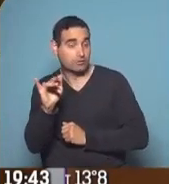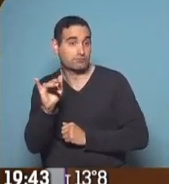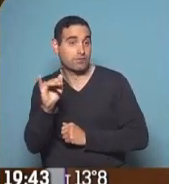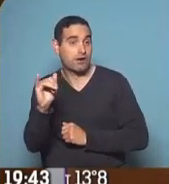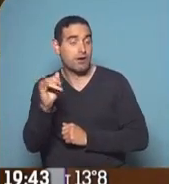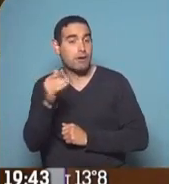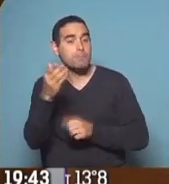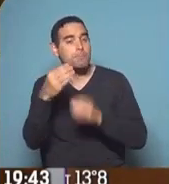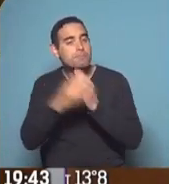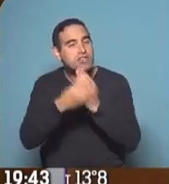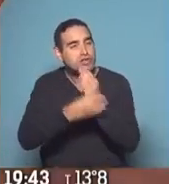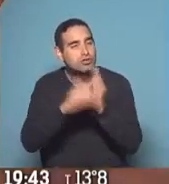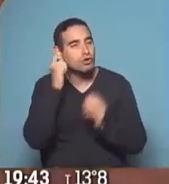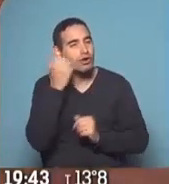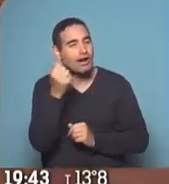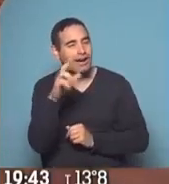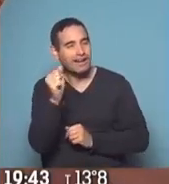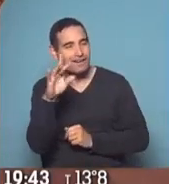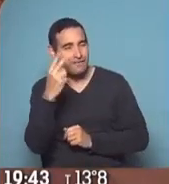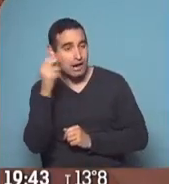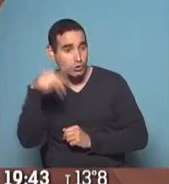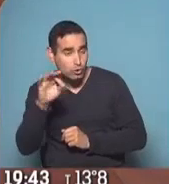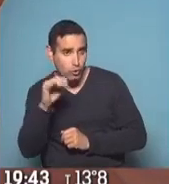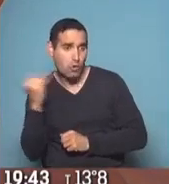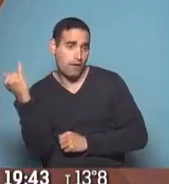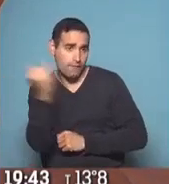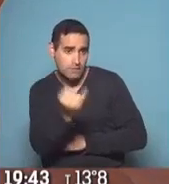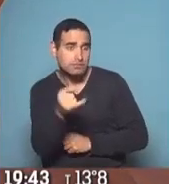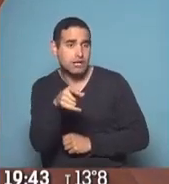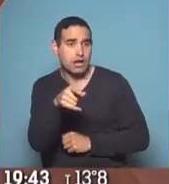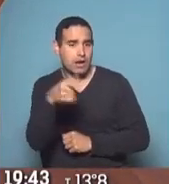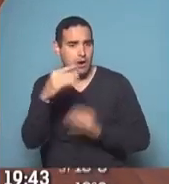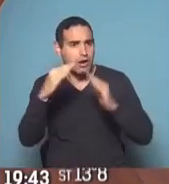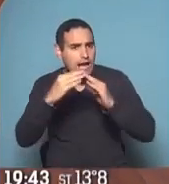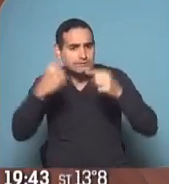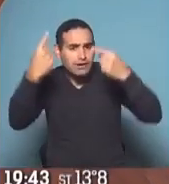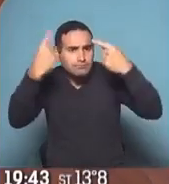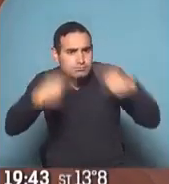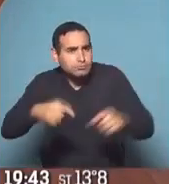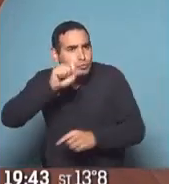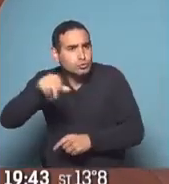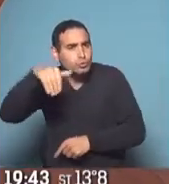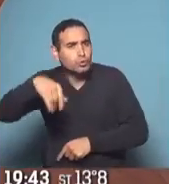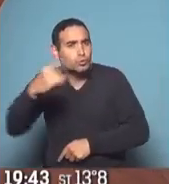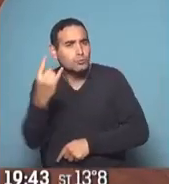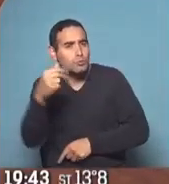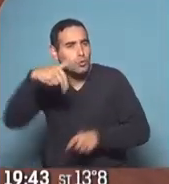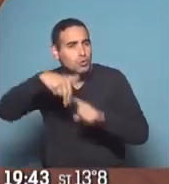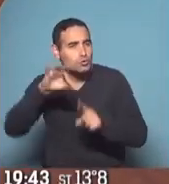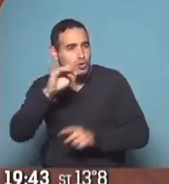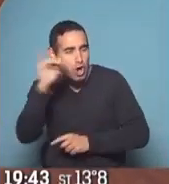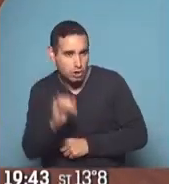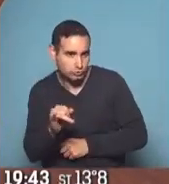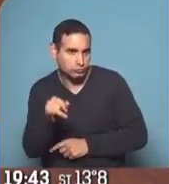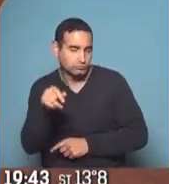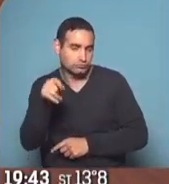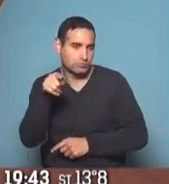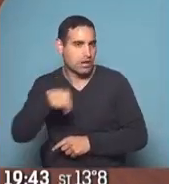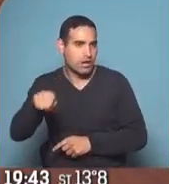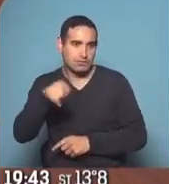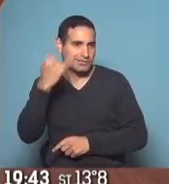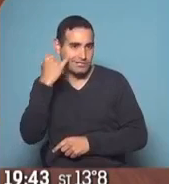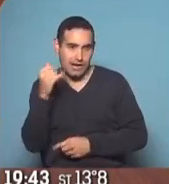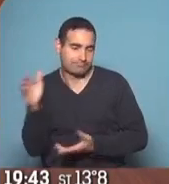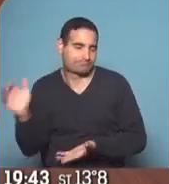el ministro garavano de que todas estas propiedades que son de pertenecían a daniel muñoz y a su entorno son fueron